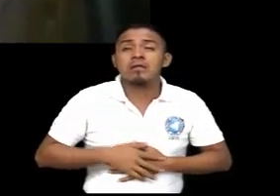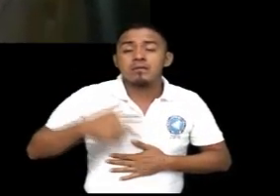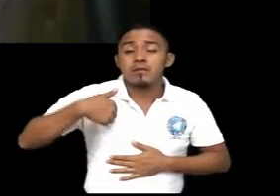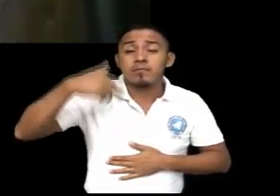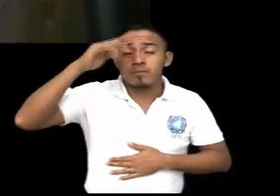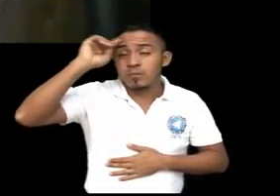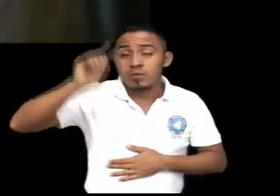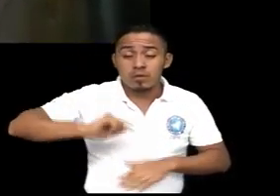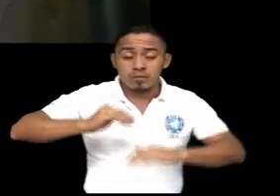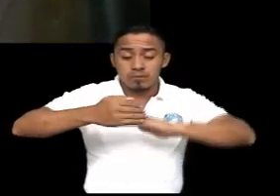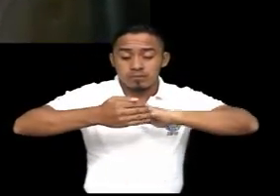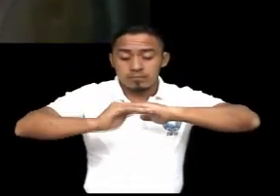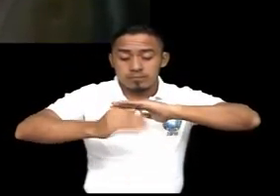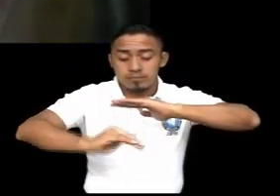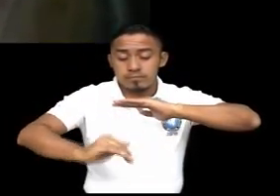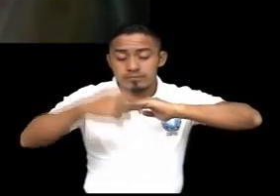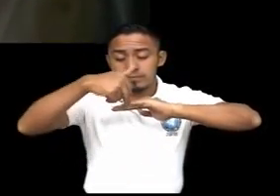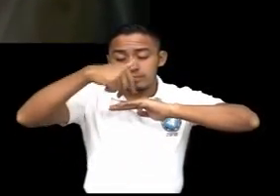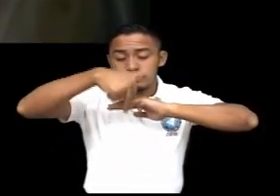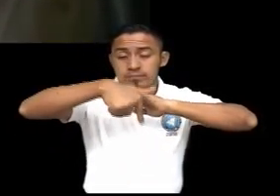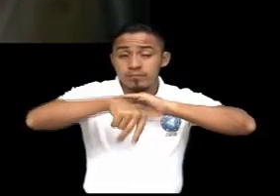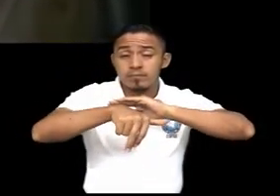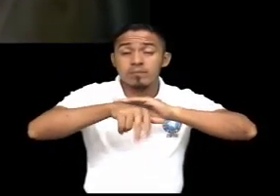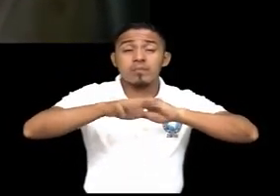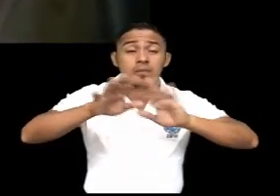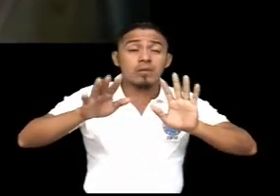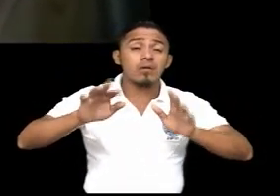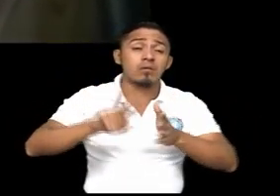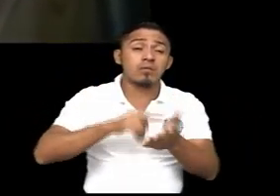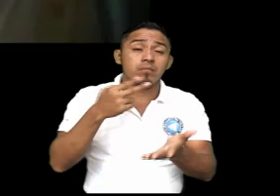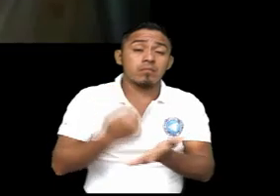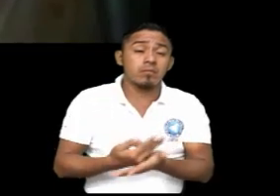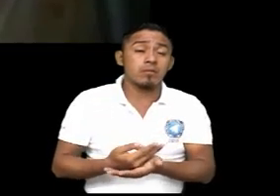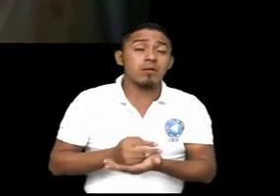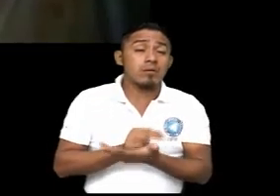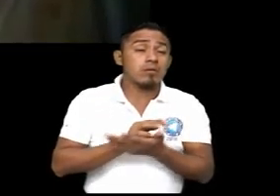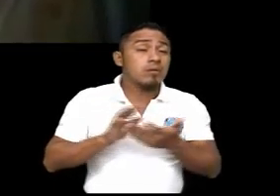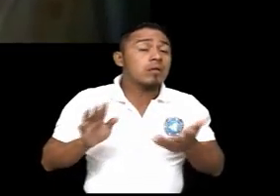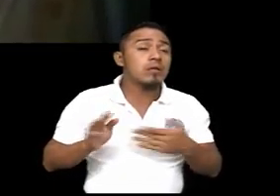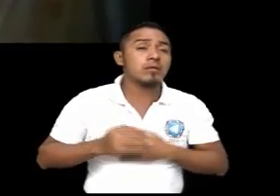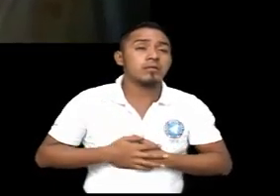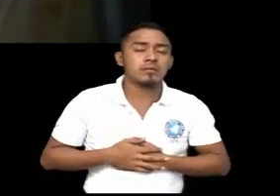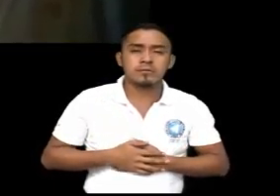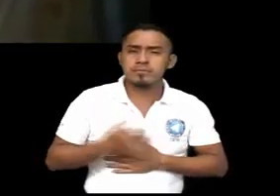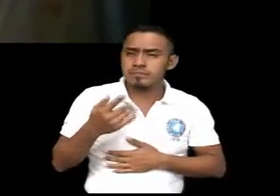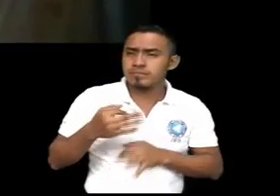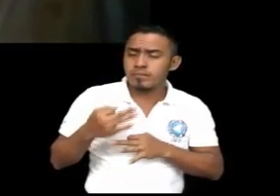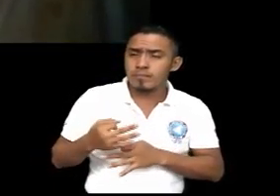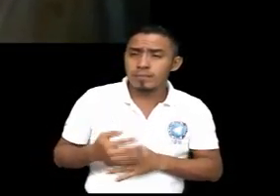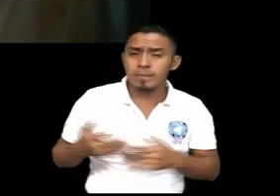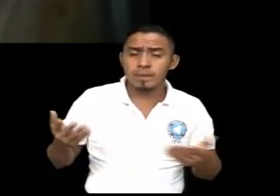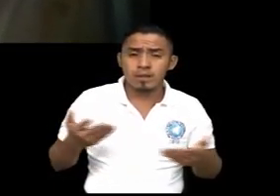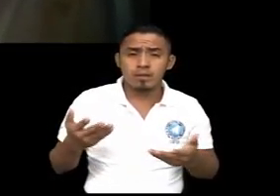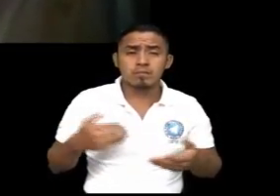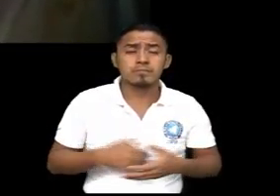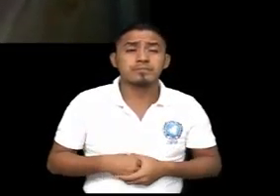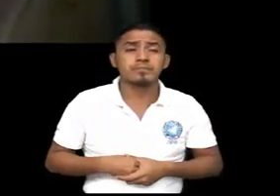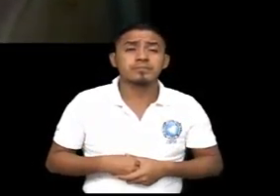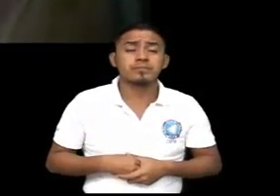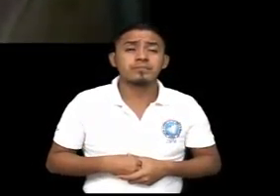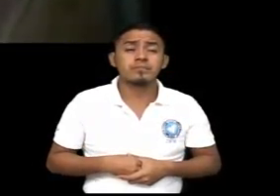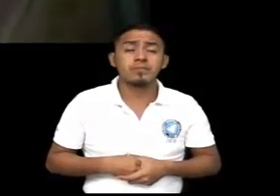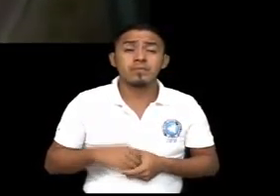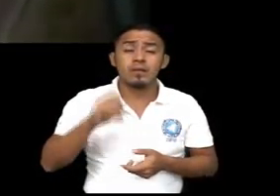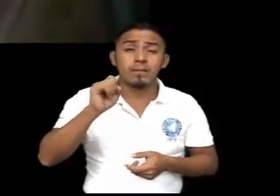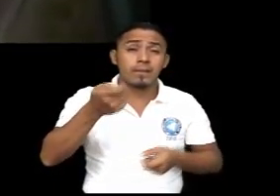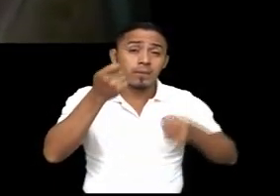grada o si hay áreas que no son planas, se puede caer y de echar a perder. ¿Suele pasar eso, doctora, que primero operan a un paciente